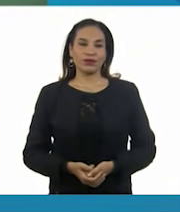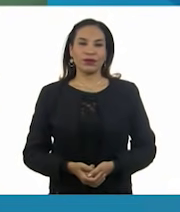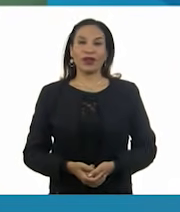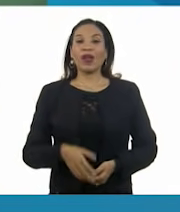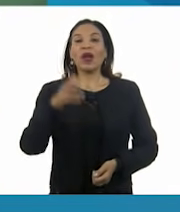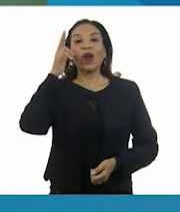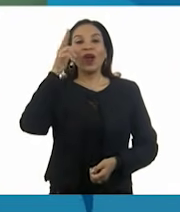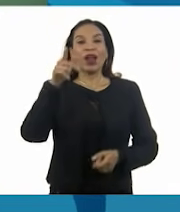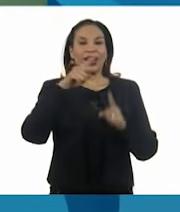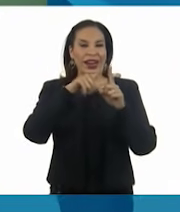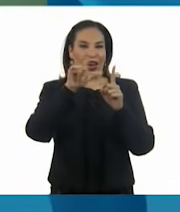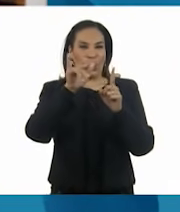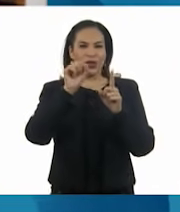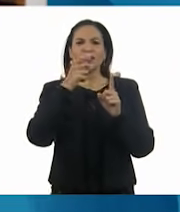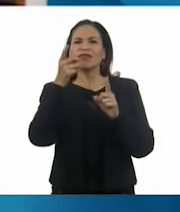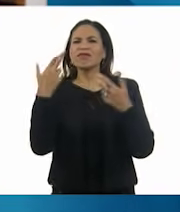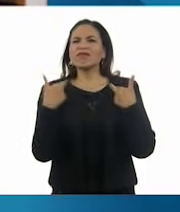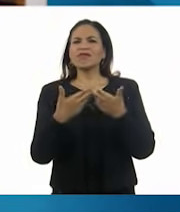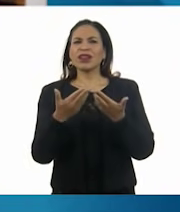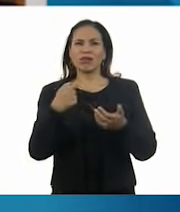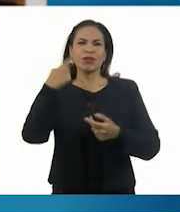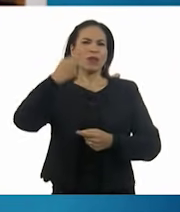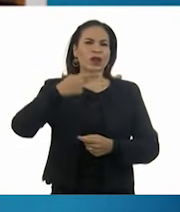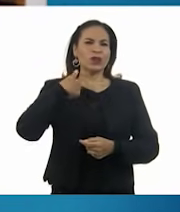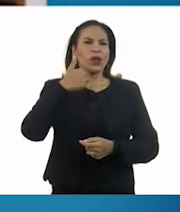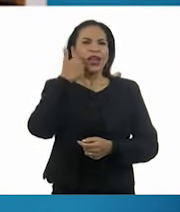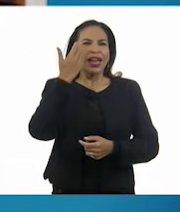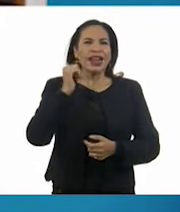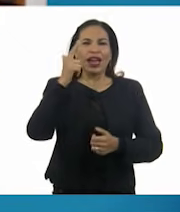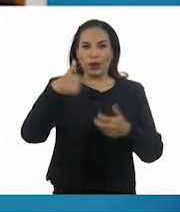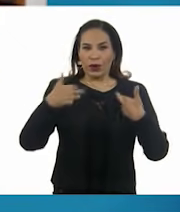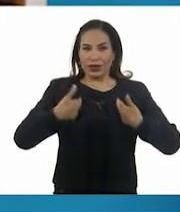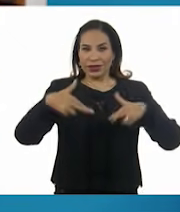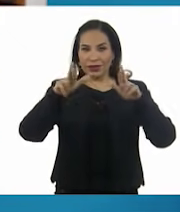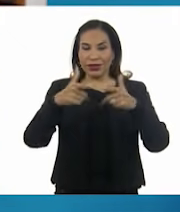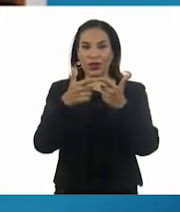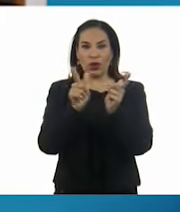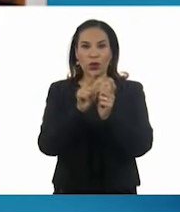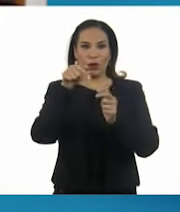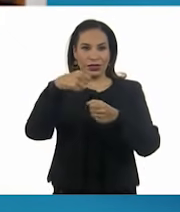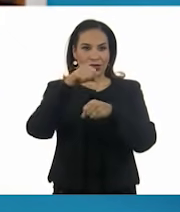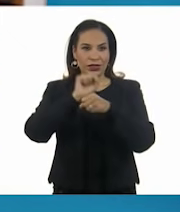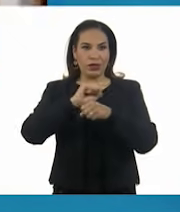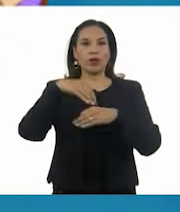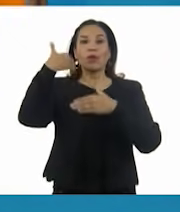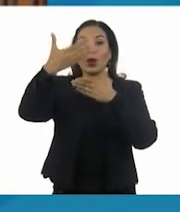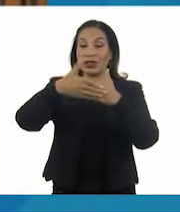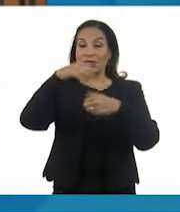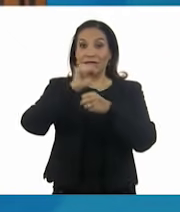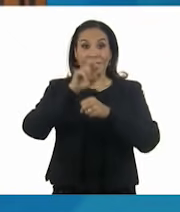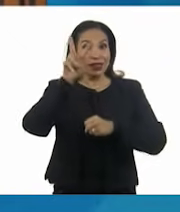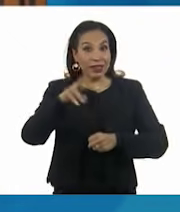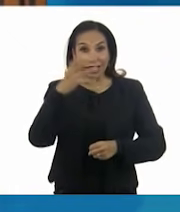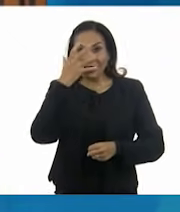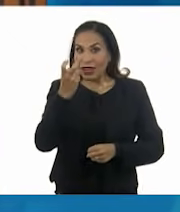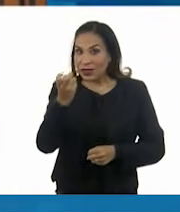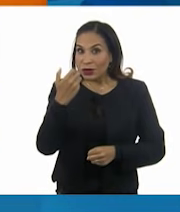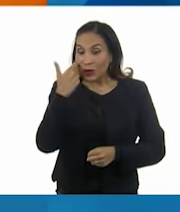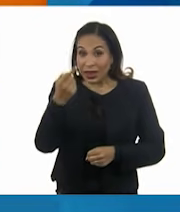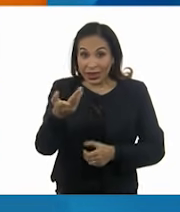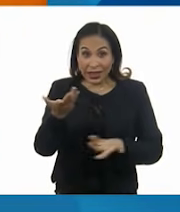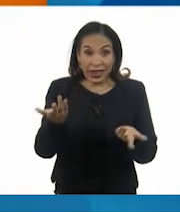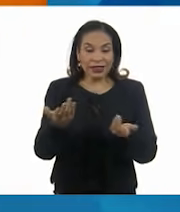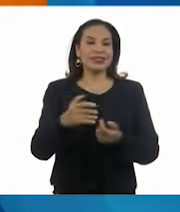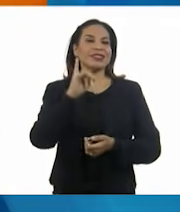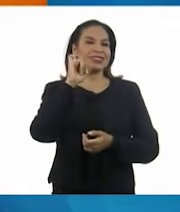Hola Luis, ¿qué te dijo la maestra? Me preguntó si quería ser el representante del grupo esta semana y la otra, Vale. ¿En serio te preguntó si querías?